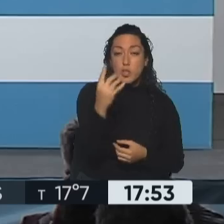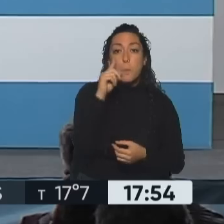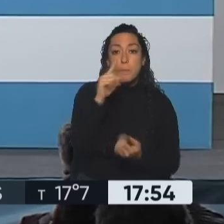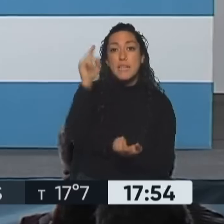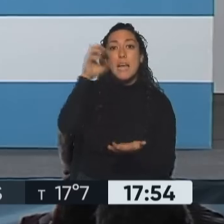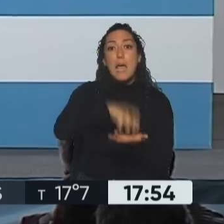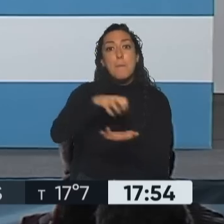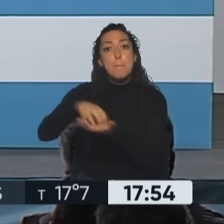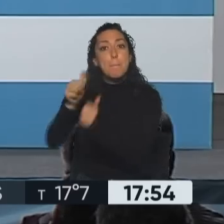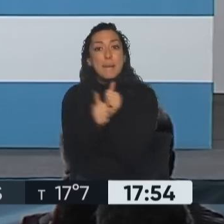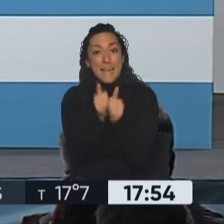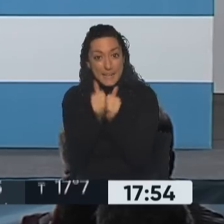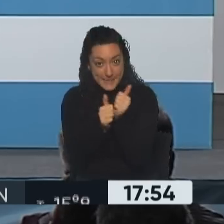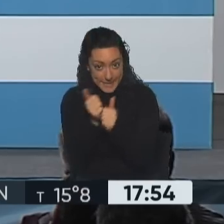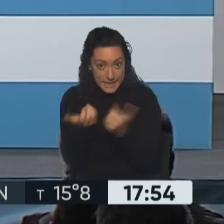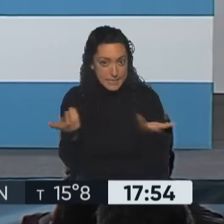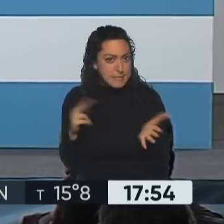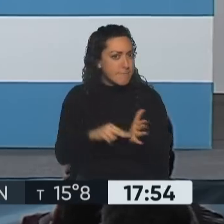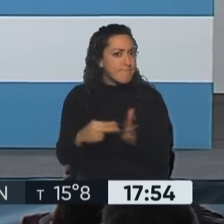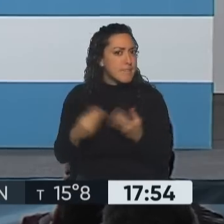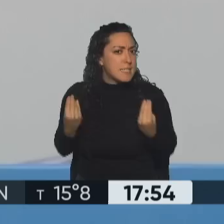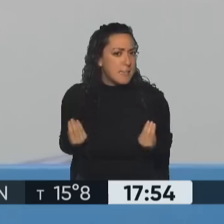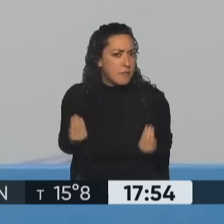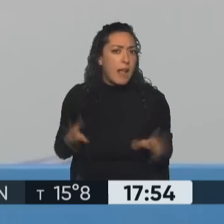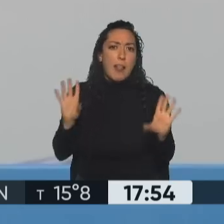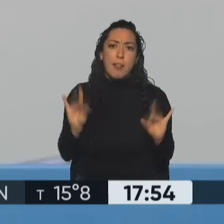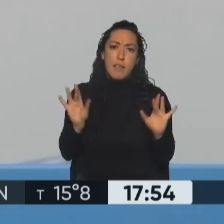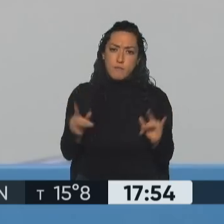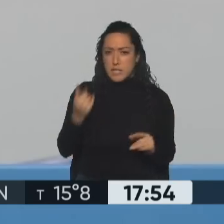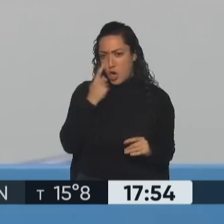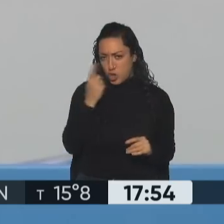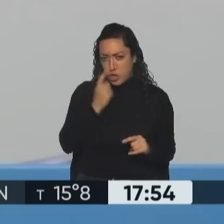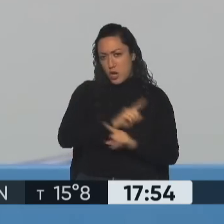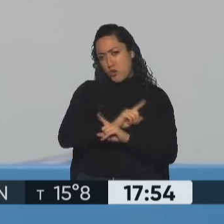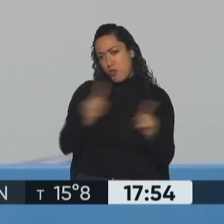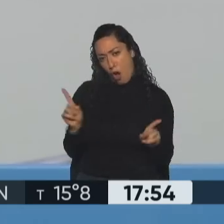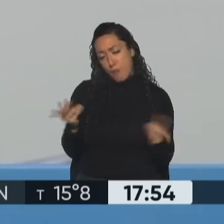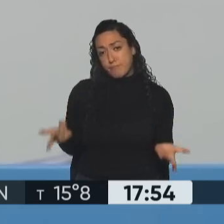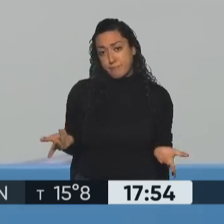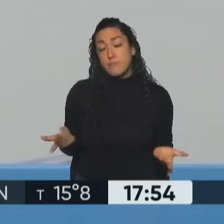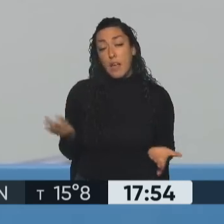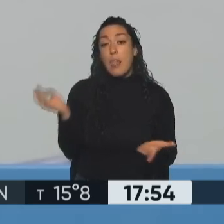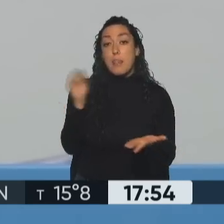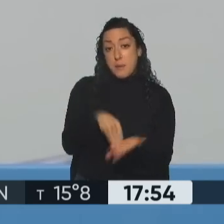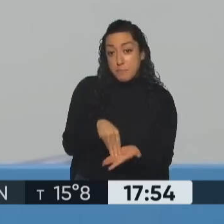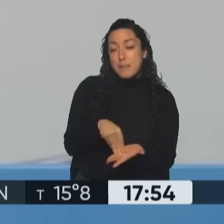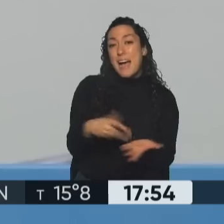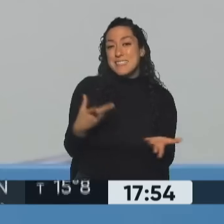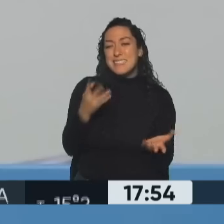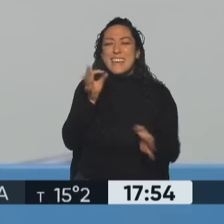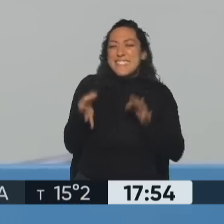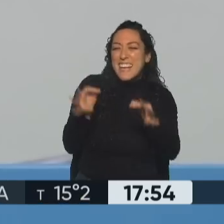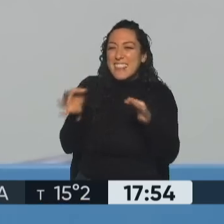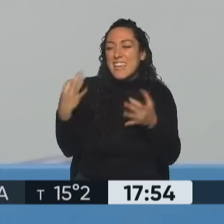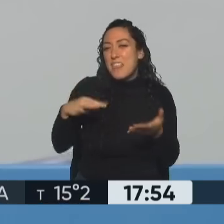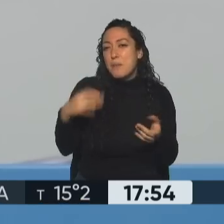empresas. Quiere decir que no es tan difícil controlar esto y además se deben dar estrategias. Esto es lo que yo